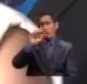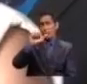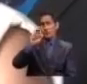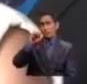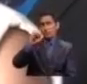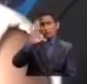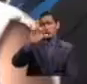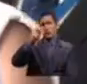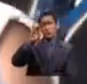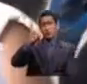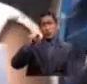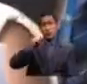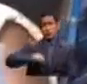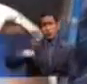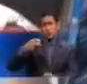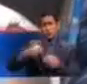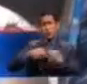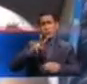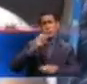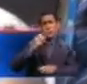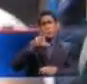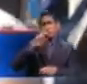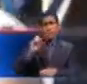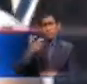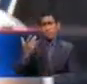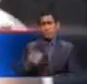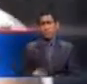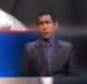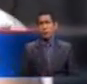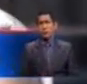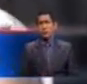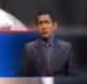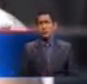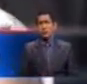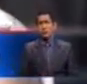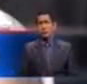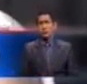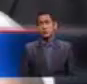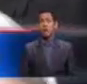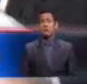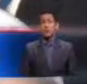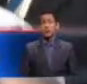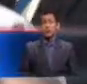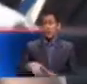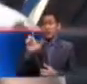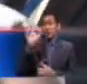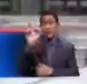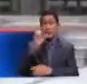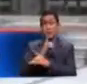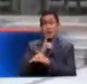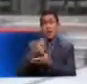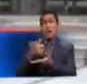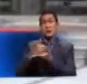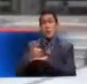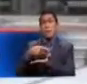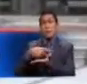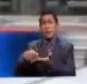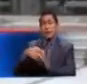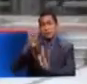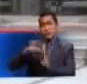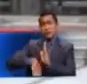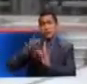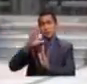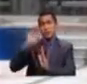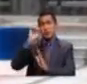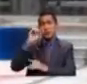año 2020. Es un precio como persona con discapacidad en $16,740. Bien,